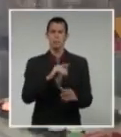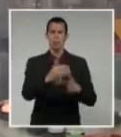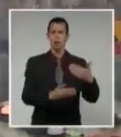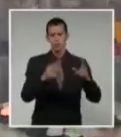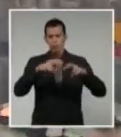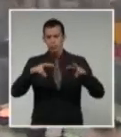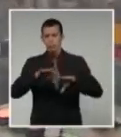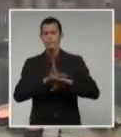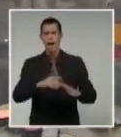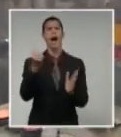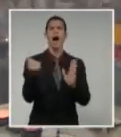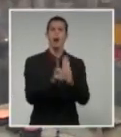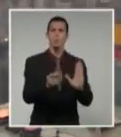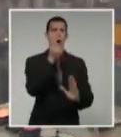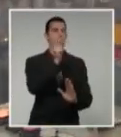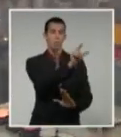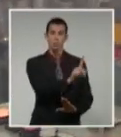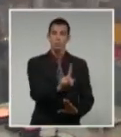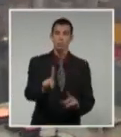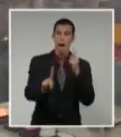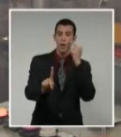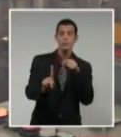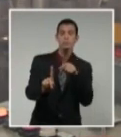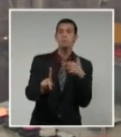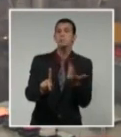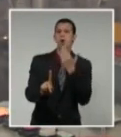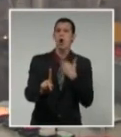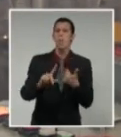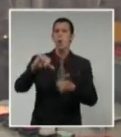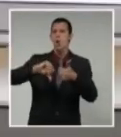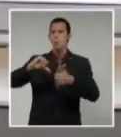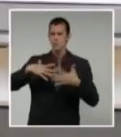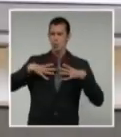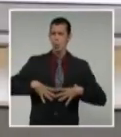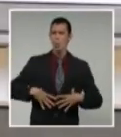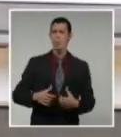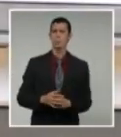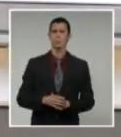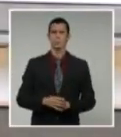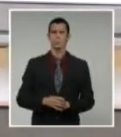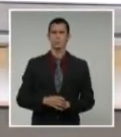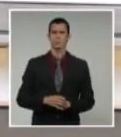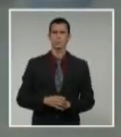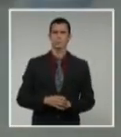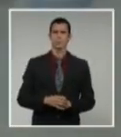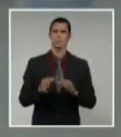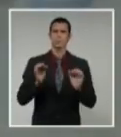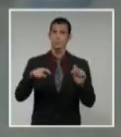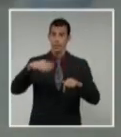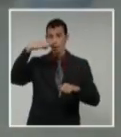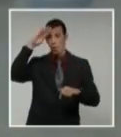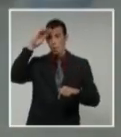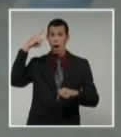con casi ya una treintena de brigadas médicas cubanas que de forma internacionalista solidaria